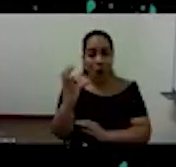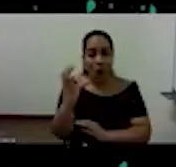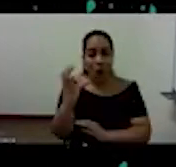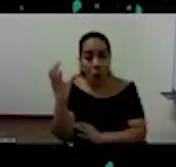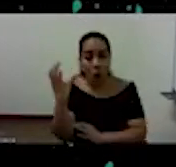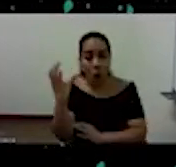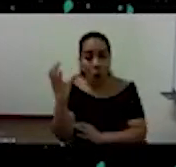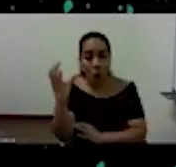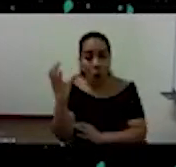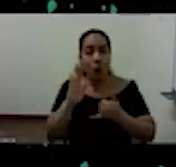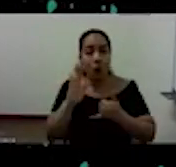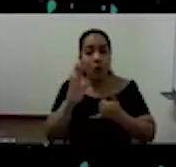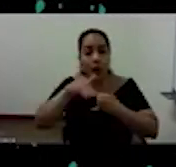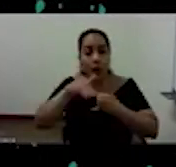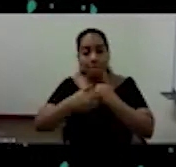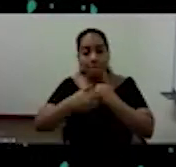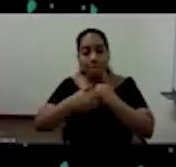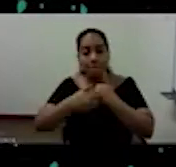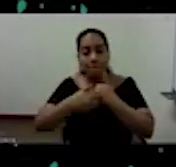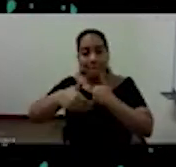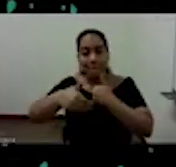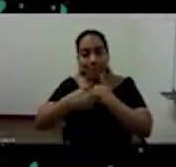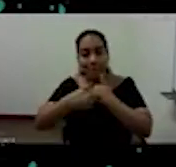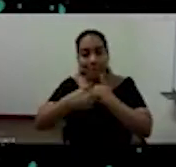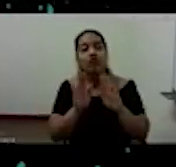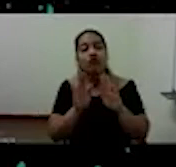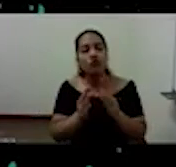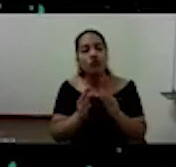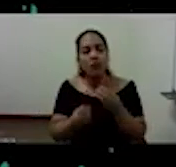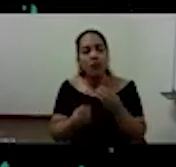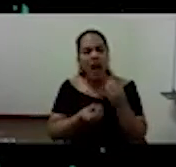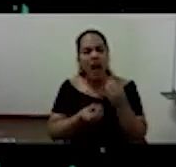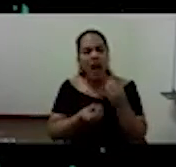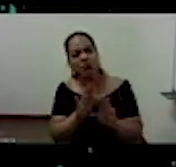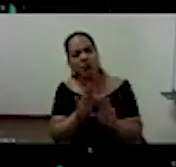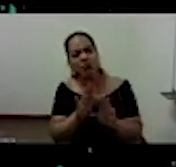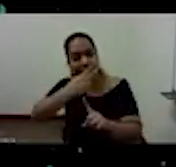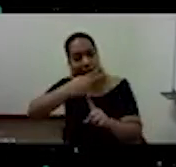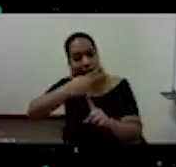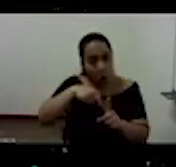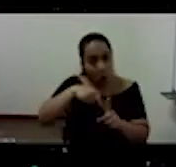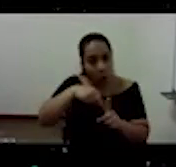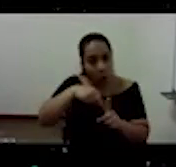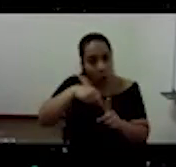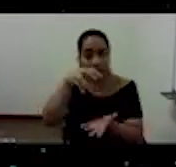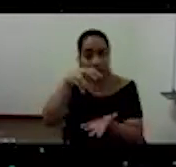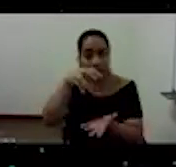Centro Histórico de Antropología, ahí podemos encontrar algunas